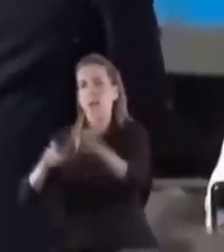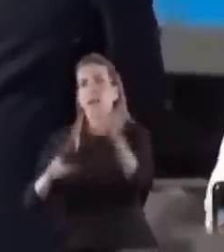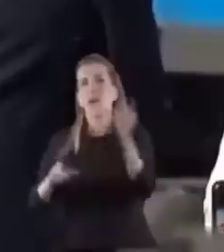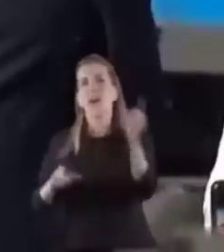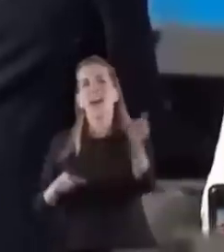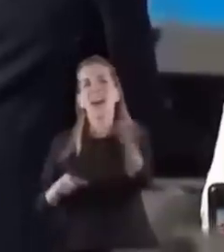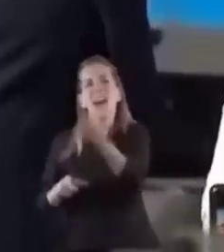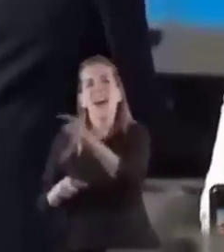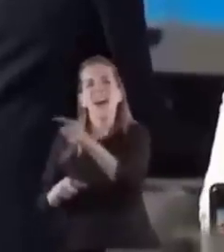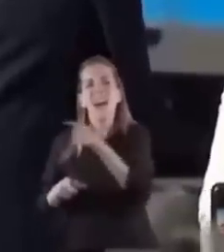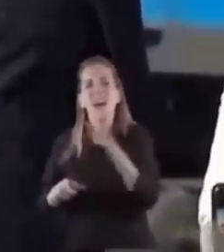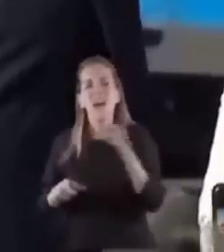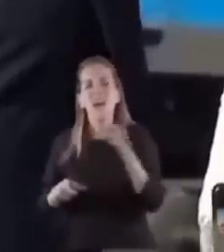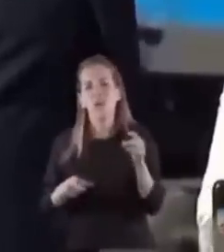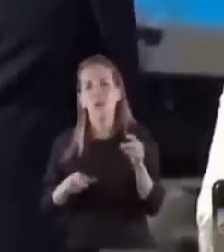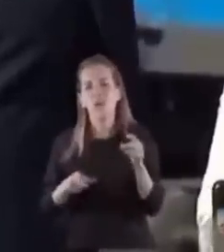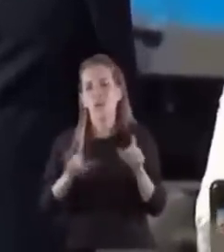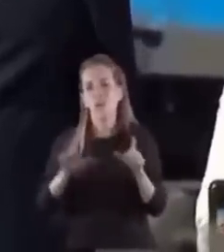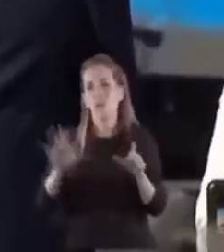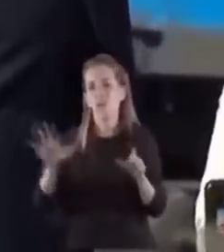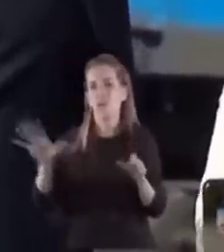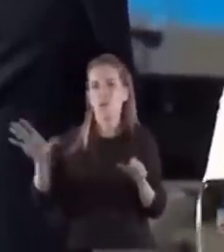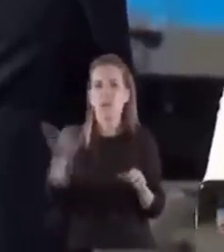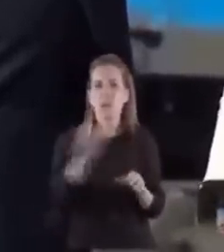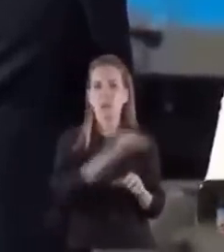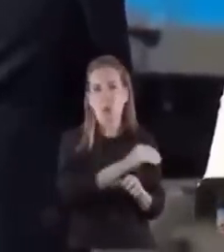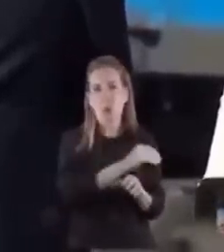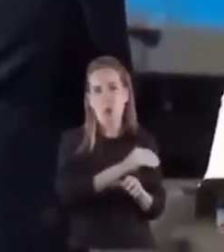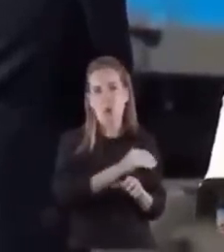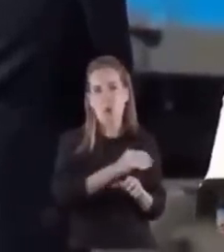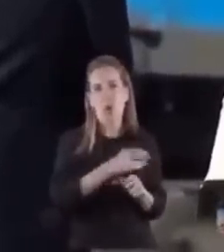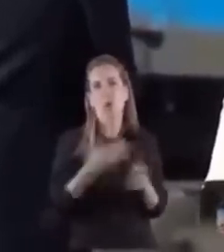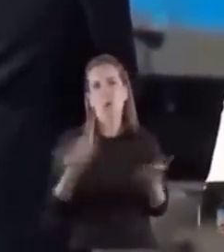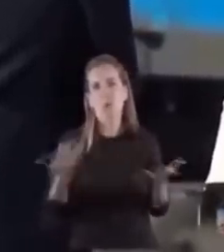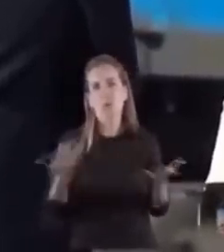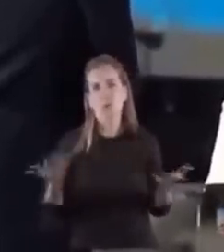de 17.000 pesos correspondientes a este mes, queda un total de